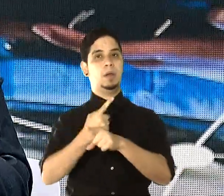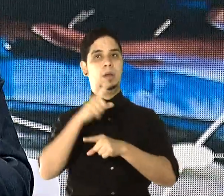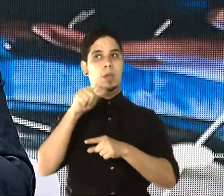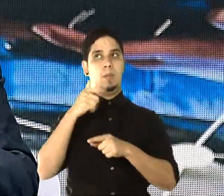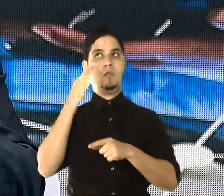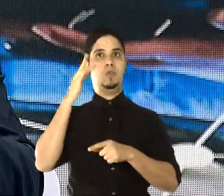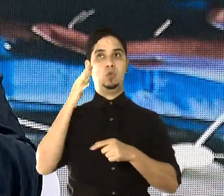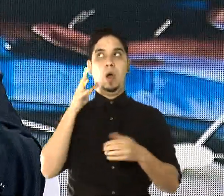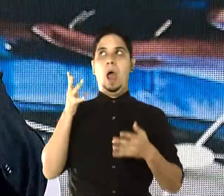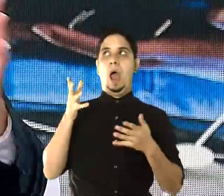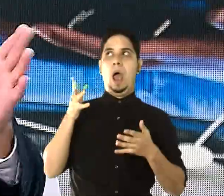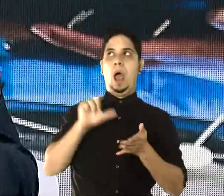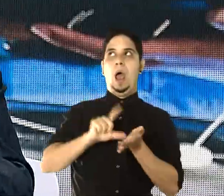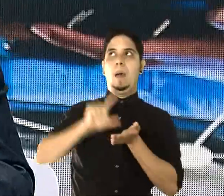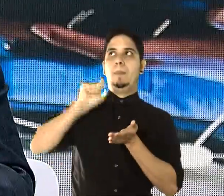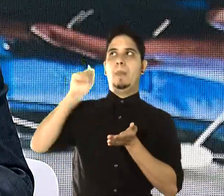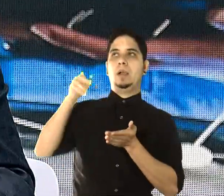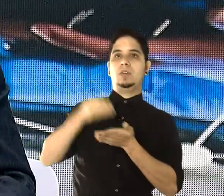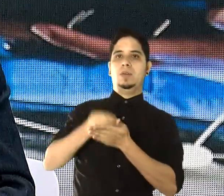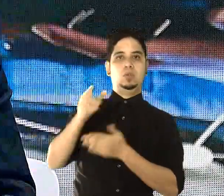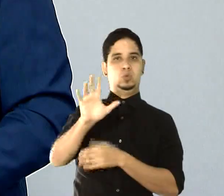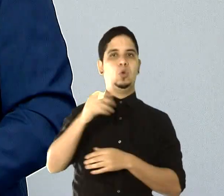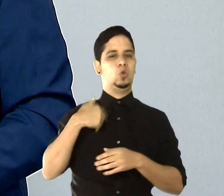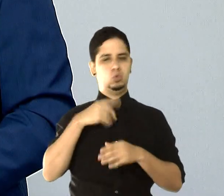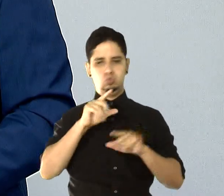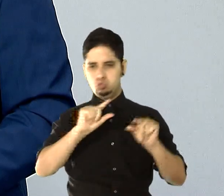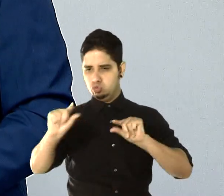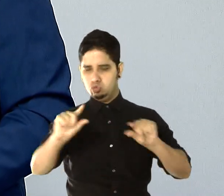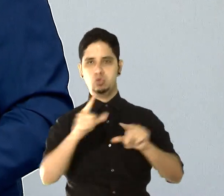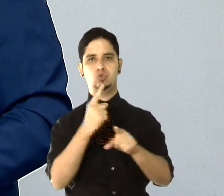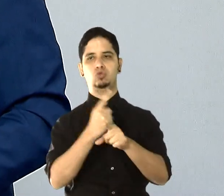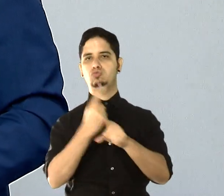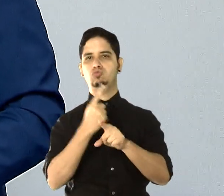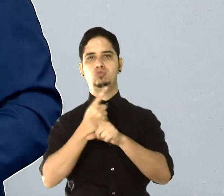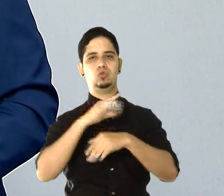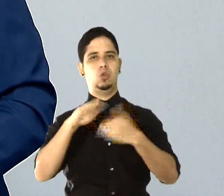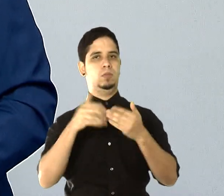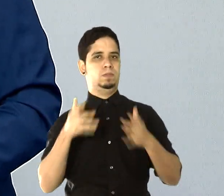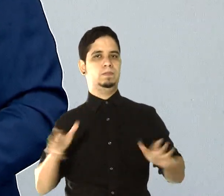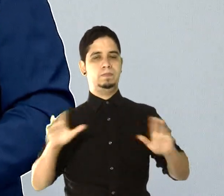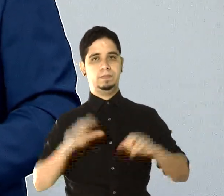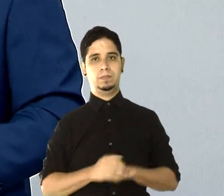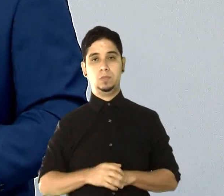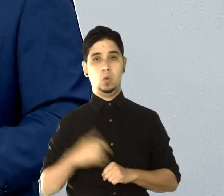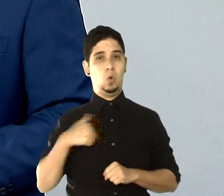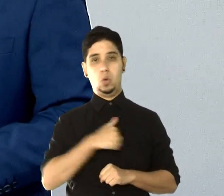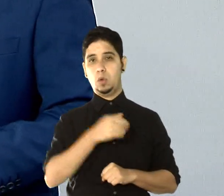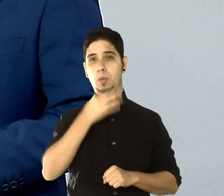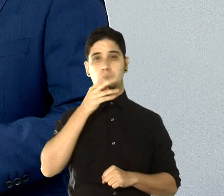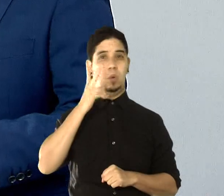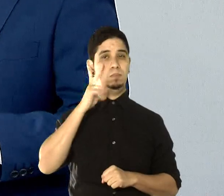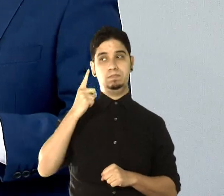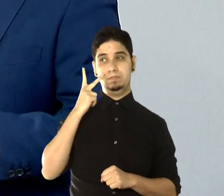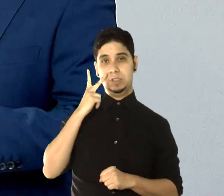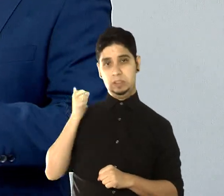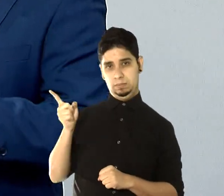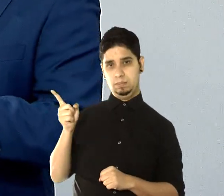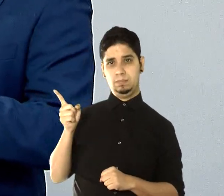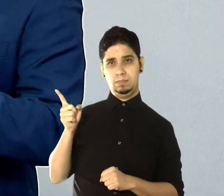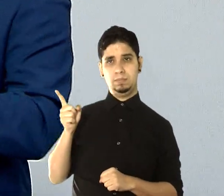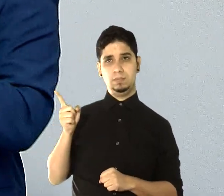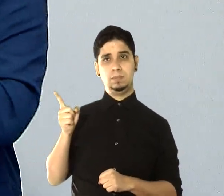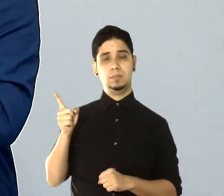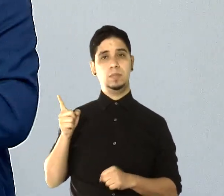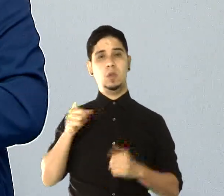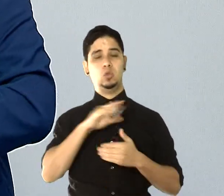dinero a FEMA en caso de esta situación del desastre. Vamos a ver una pantalla que uno asume que